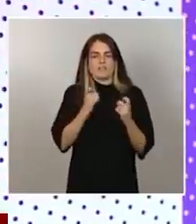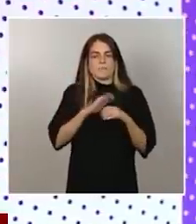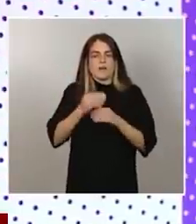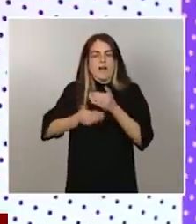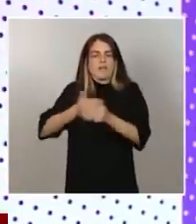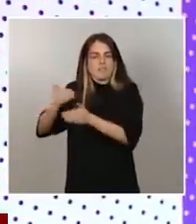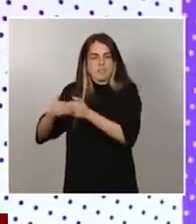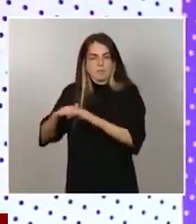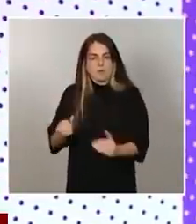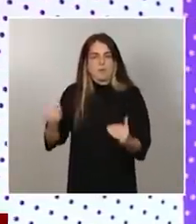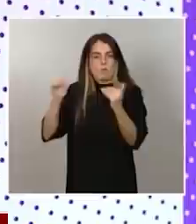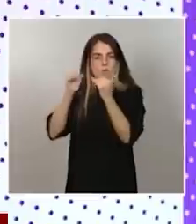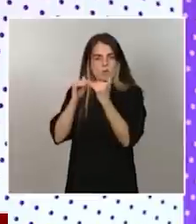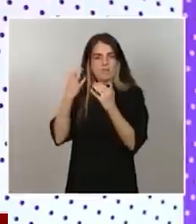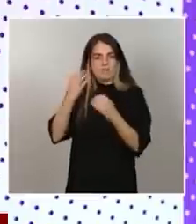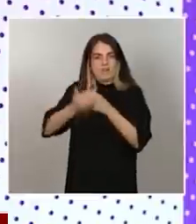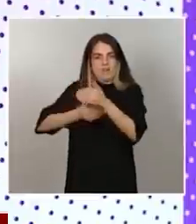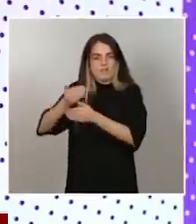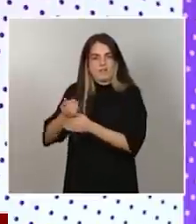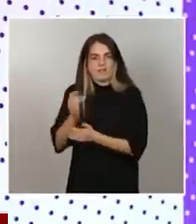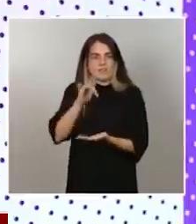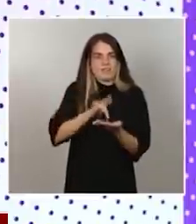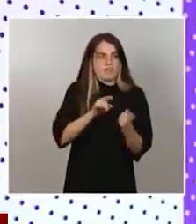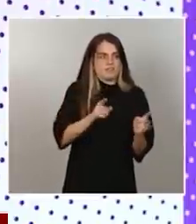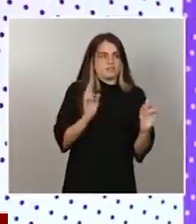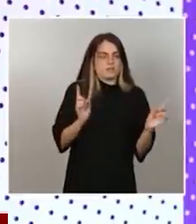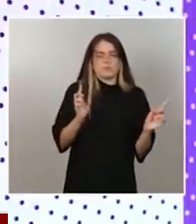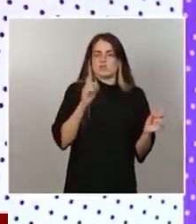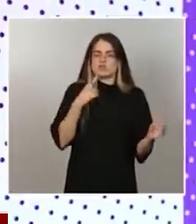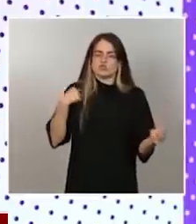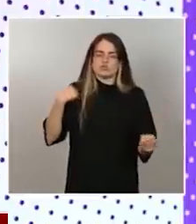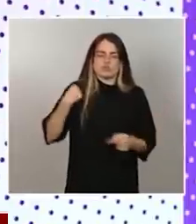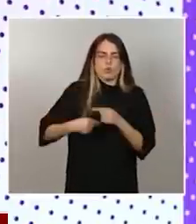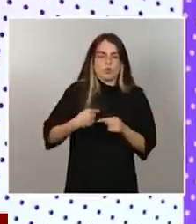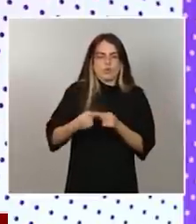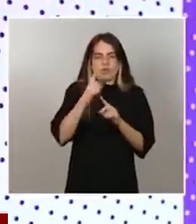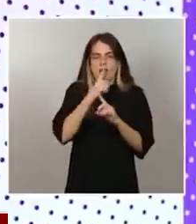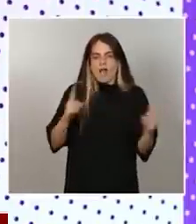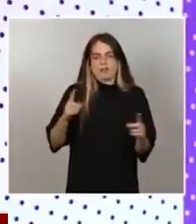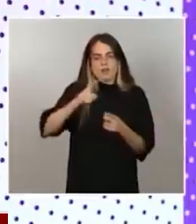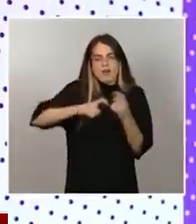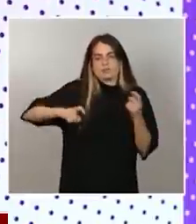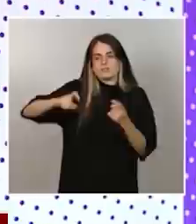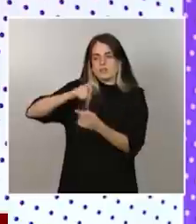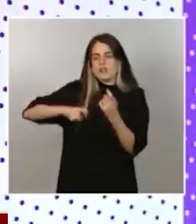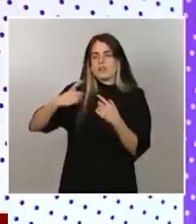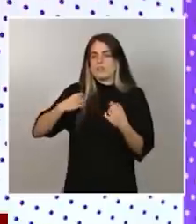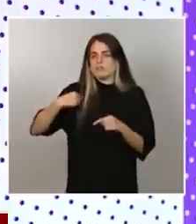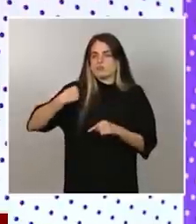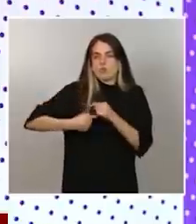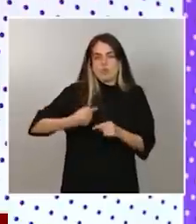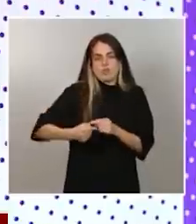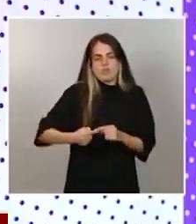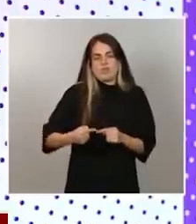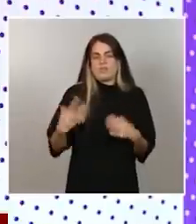pero ya menos todavía, claro, ya las batallas internas serían demoledoras. Y luego el Partido Socialista, pues eso, como veo que